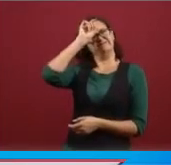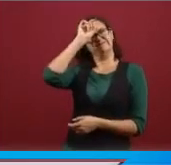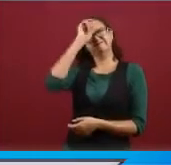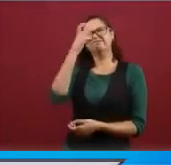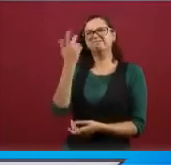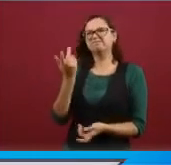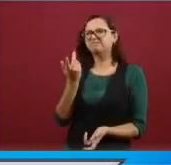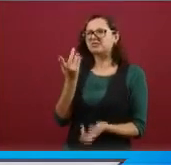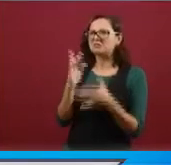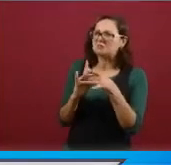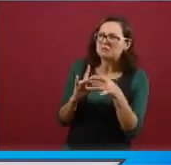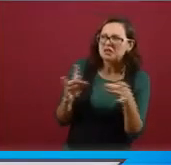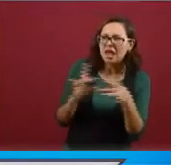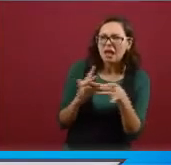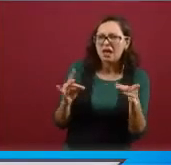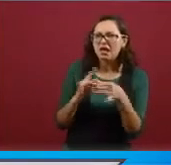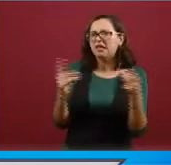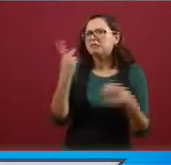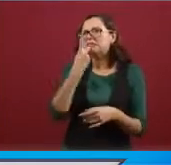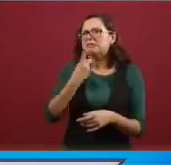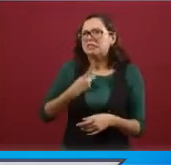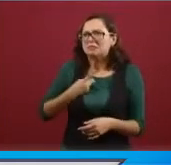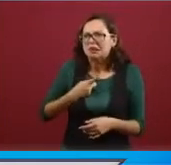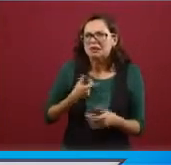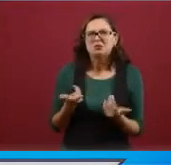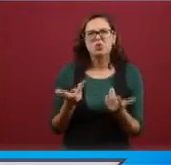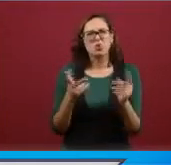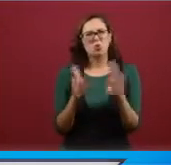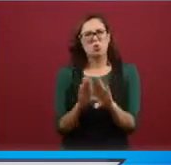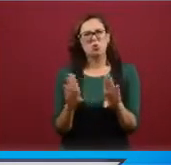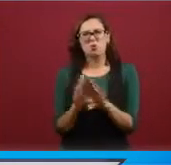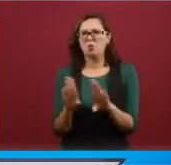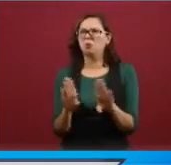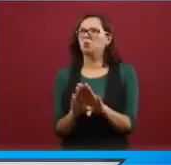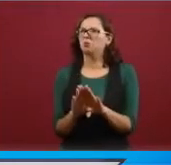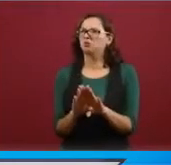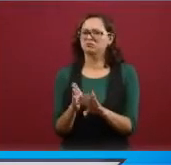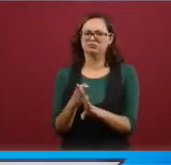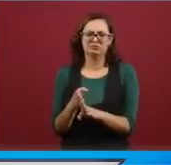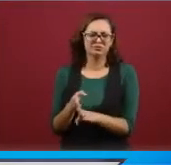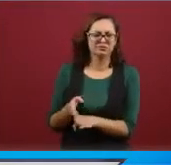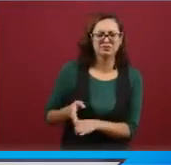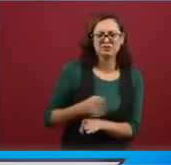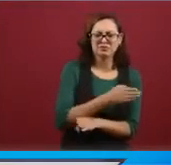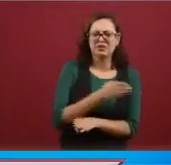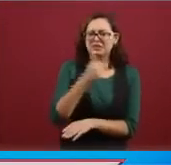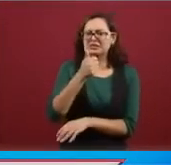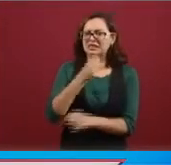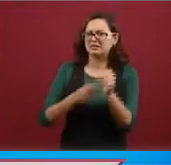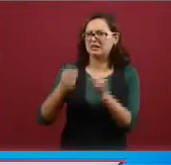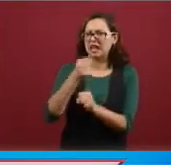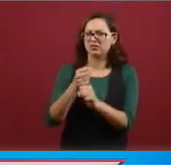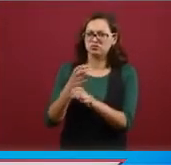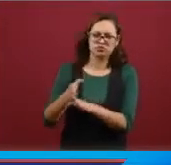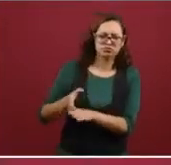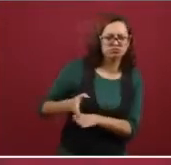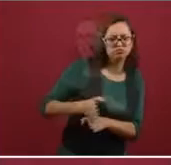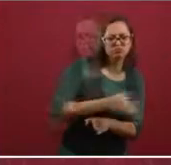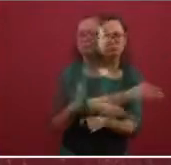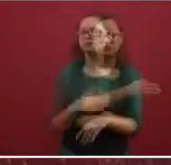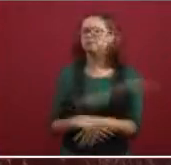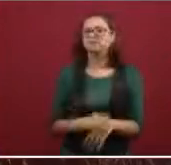viejo régimen corrupto o que lograrán un cambio en la política del gobierno del presidente Andrés Manuel López Obrador. Reitera que esto no